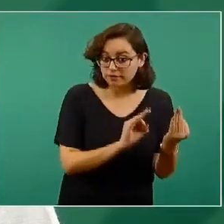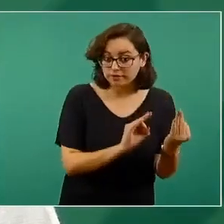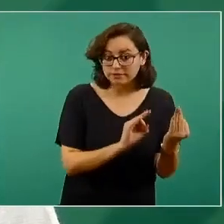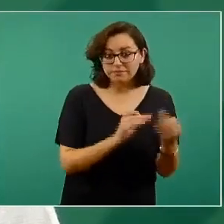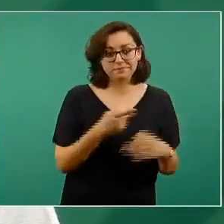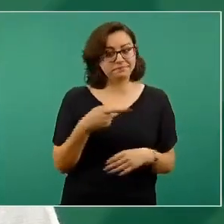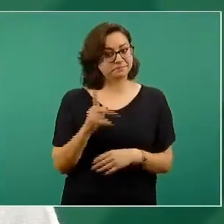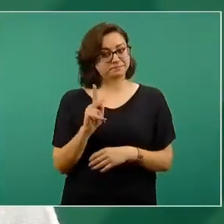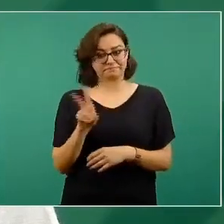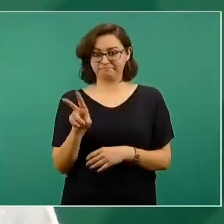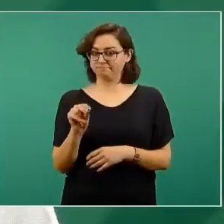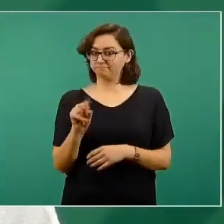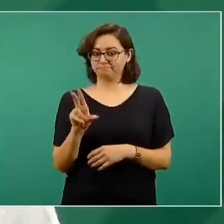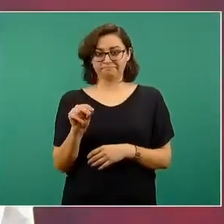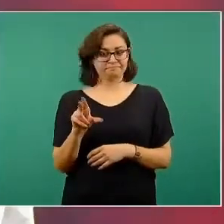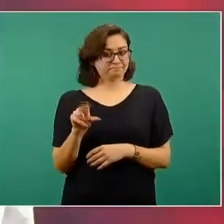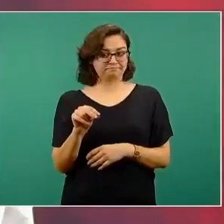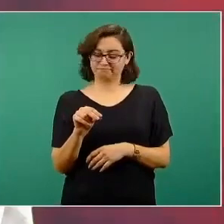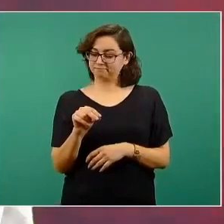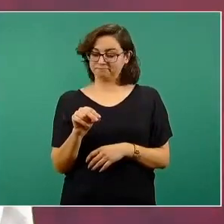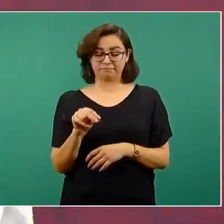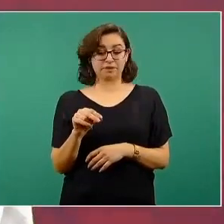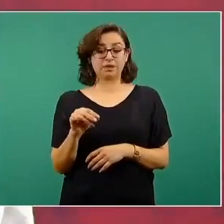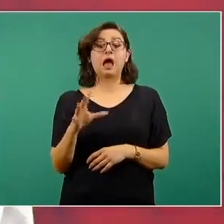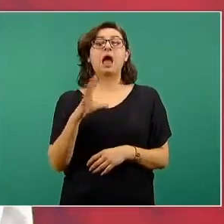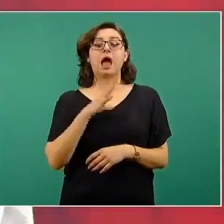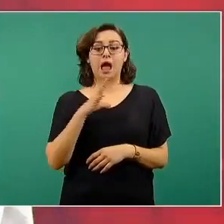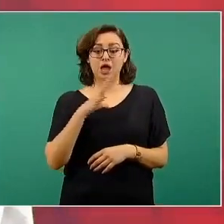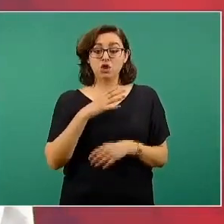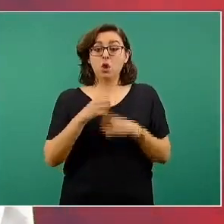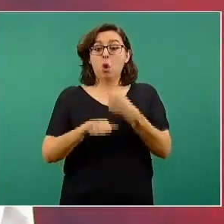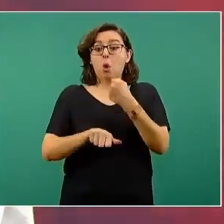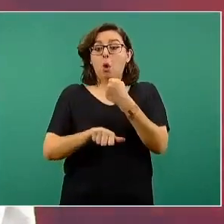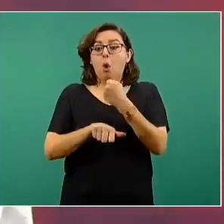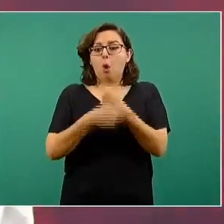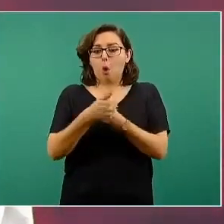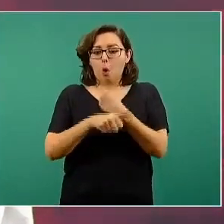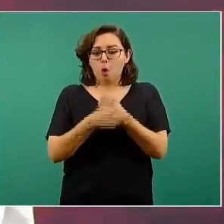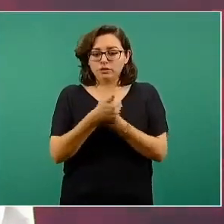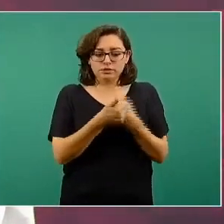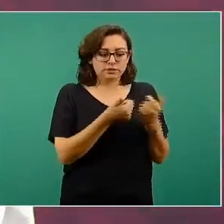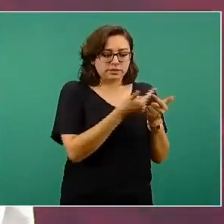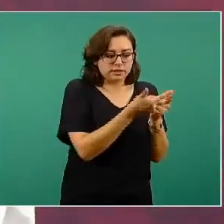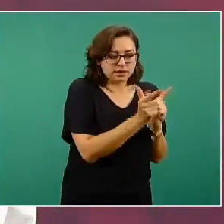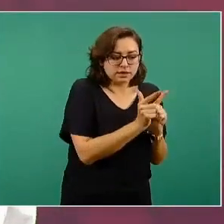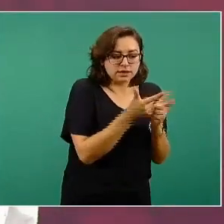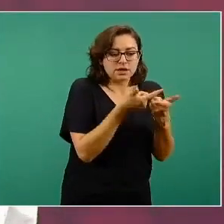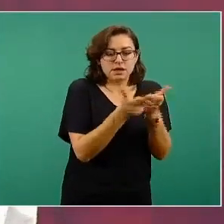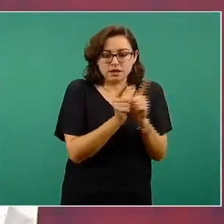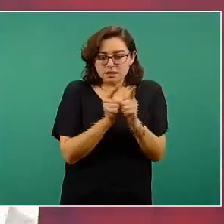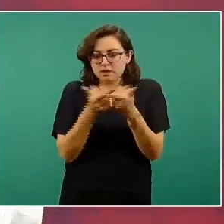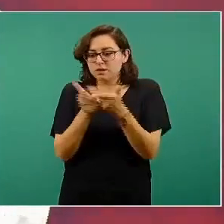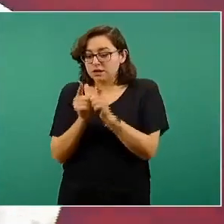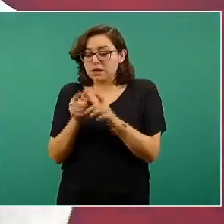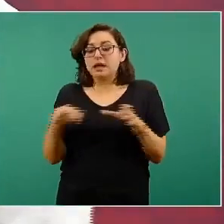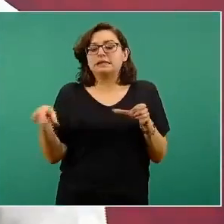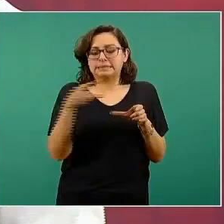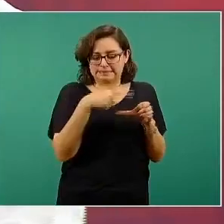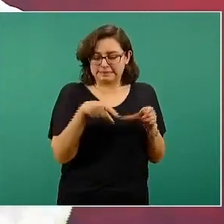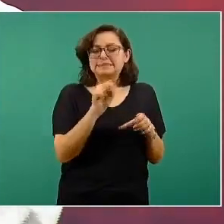11 categorías laborales en conjunto que nosotros desde el principio hemos identificado como relevantes de